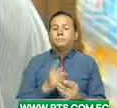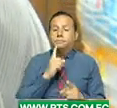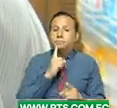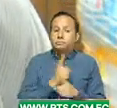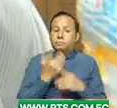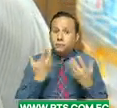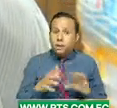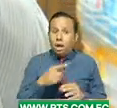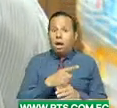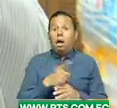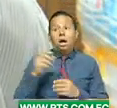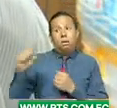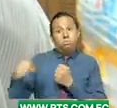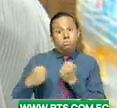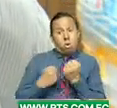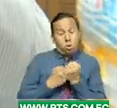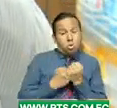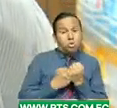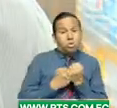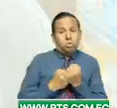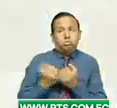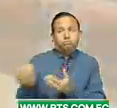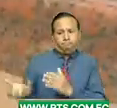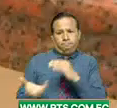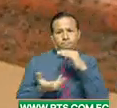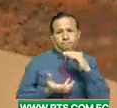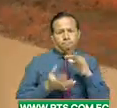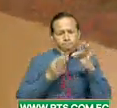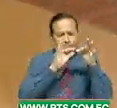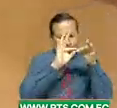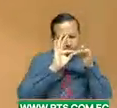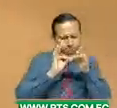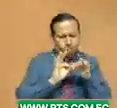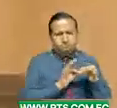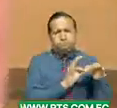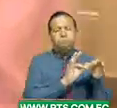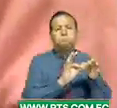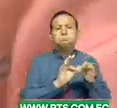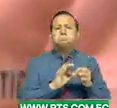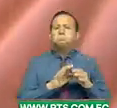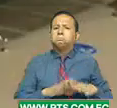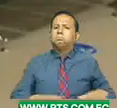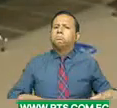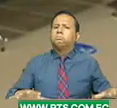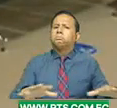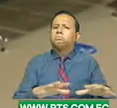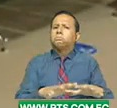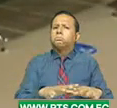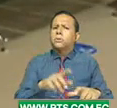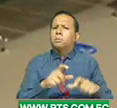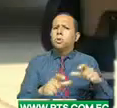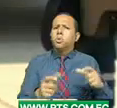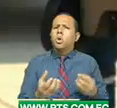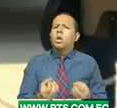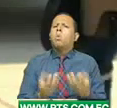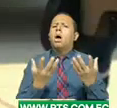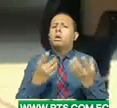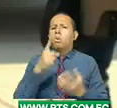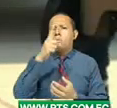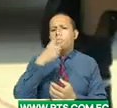y la Coordinación Zonal hemos tenido todo lo necesario. En un sector con cerca de 1 millón de habitantes.